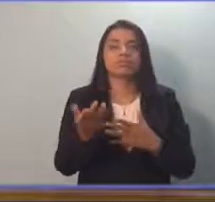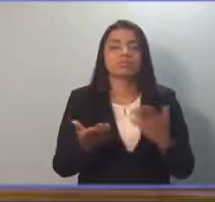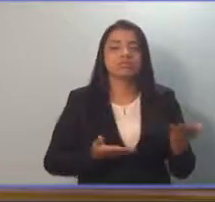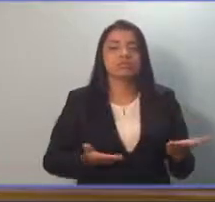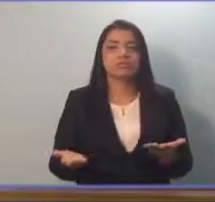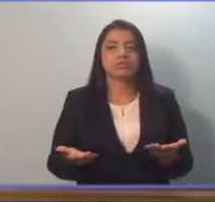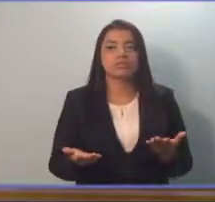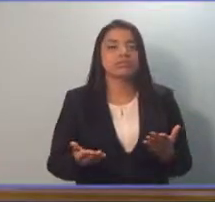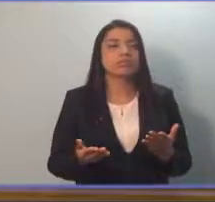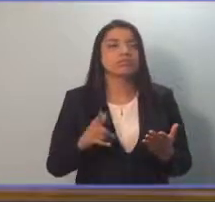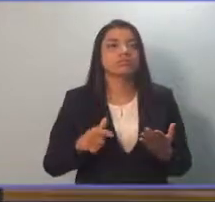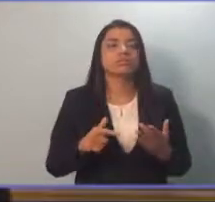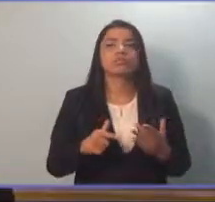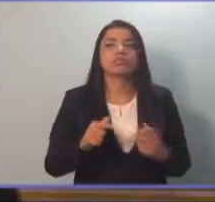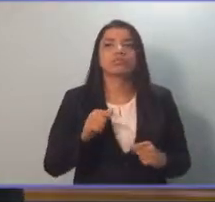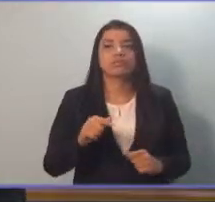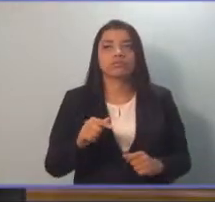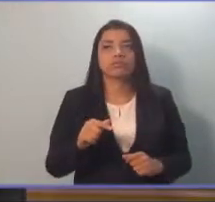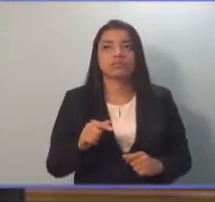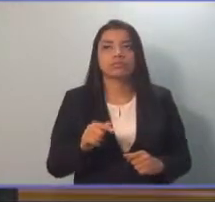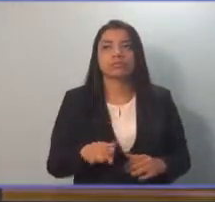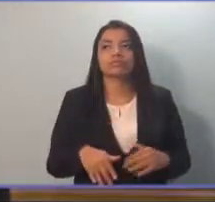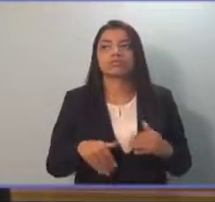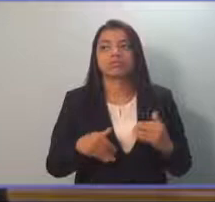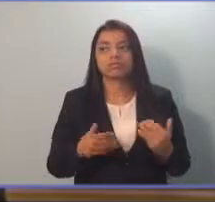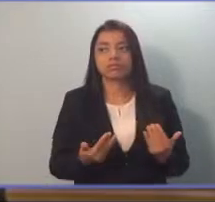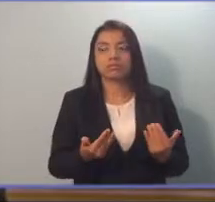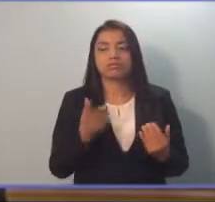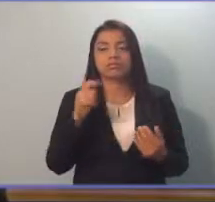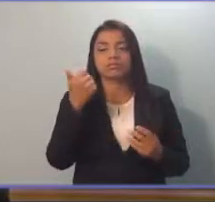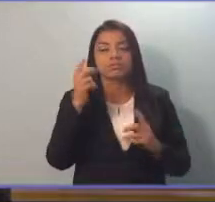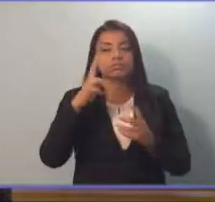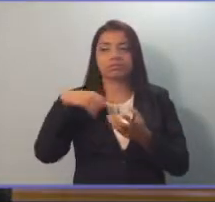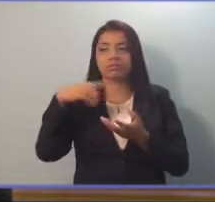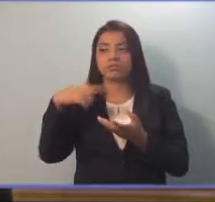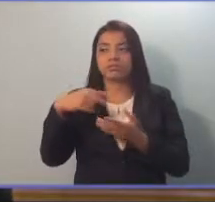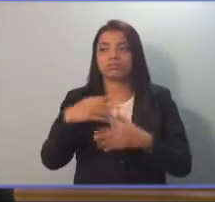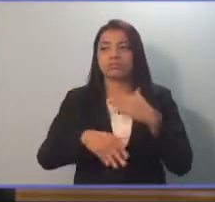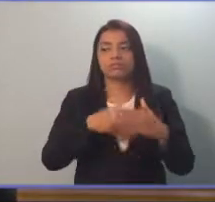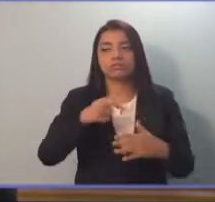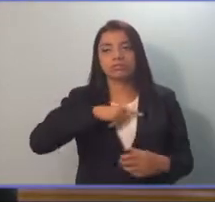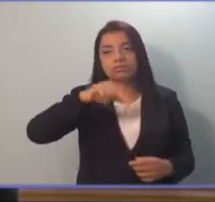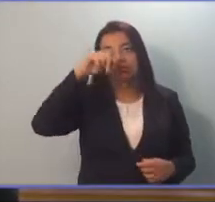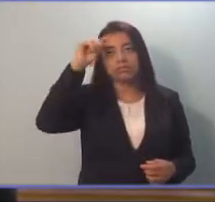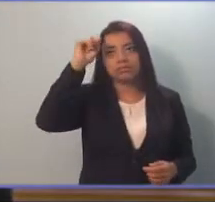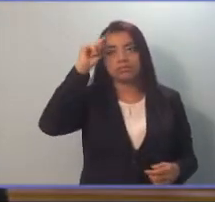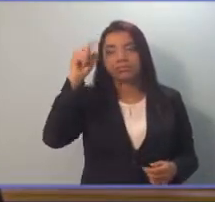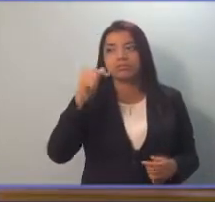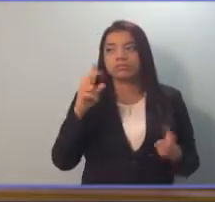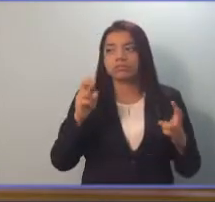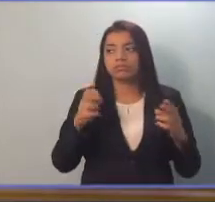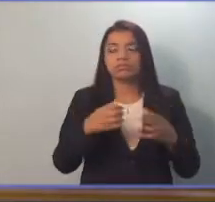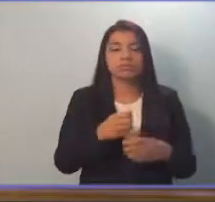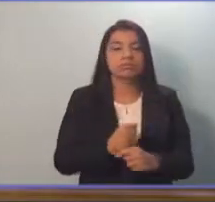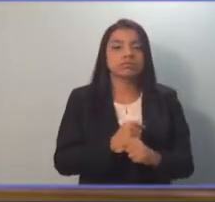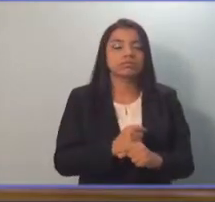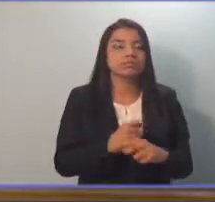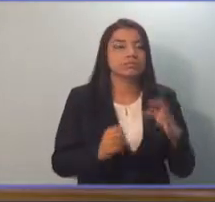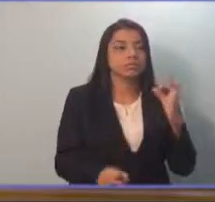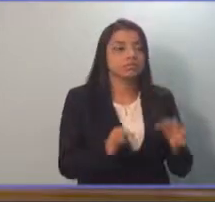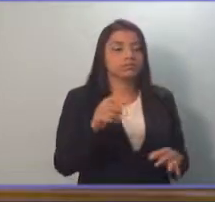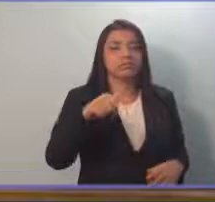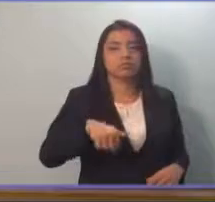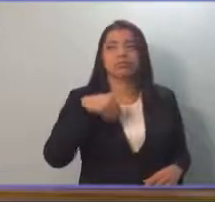migratorios y de extranjería ha sido otra característica del trabajo del área de seguridad y justicia este